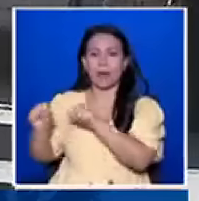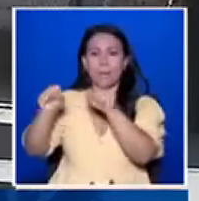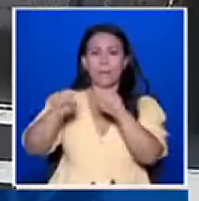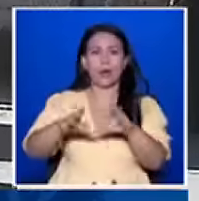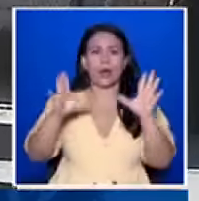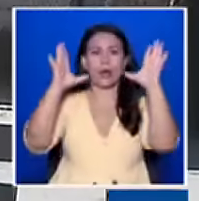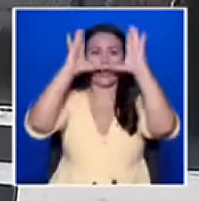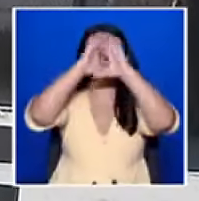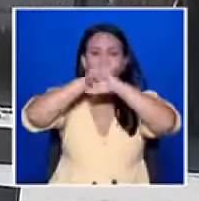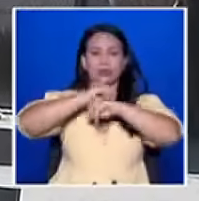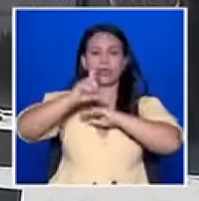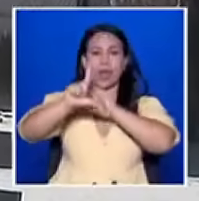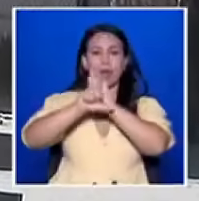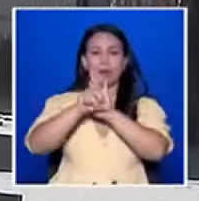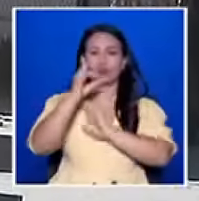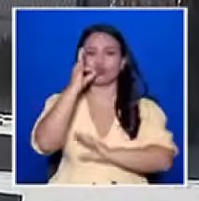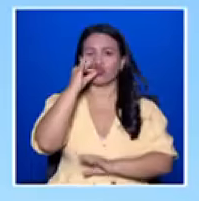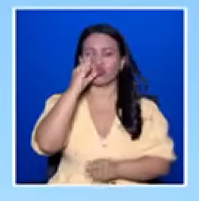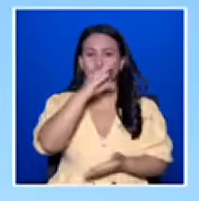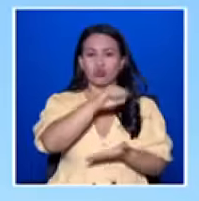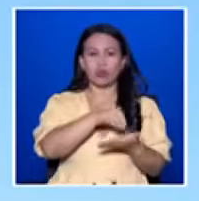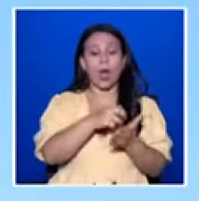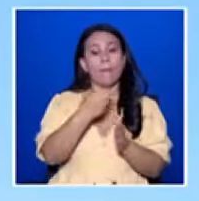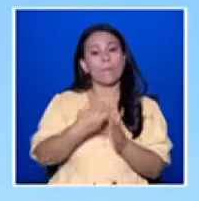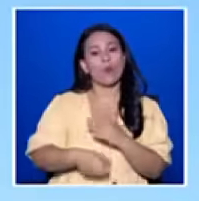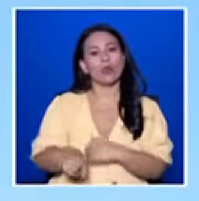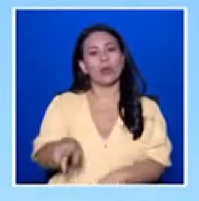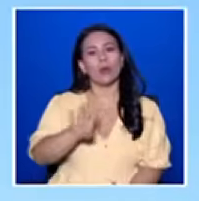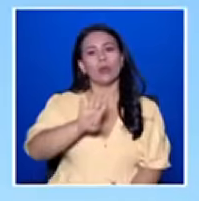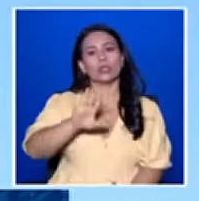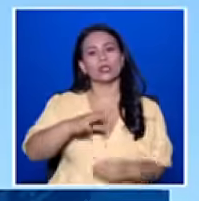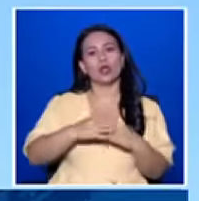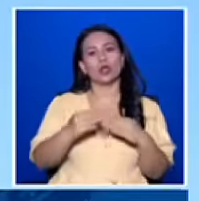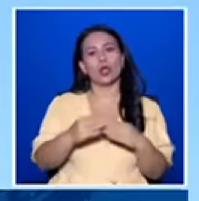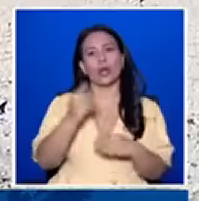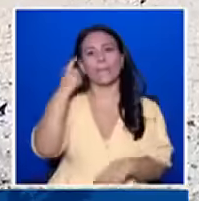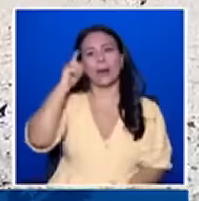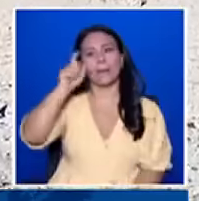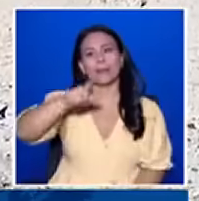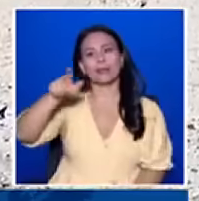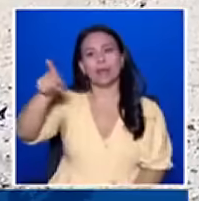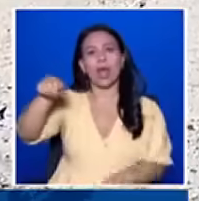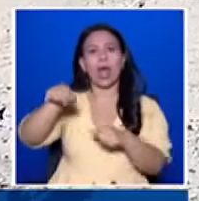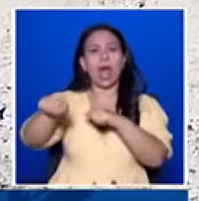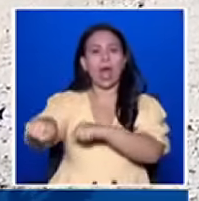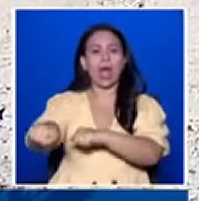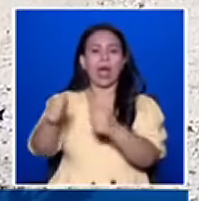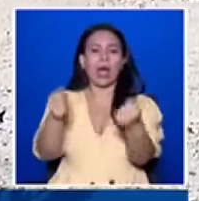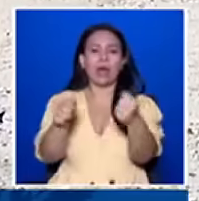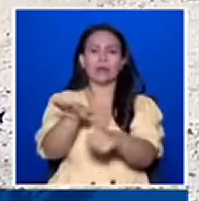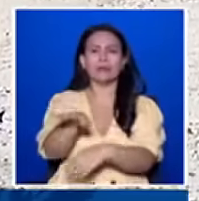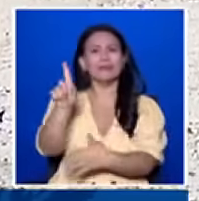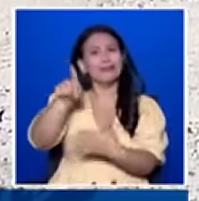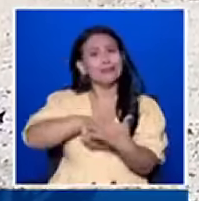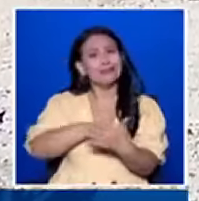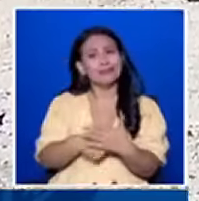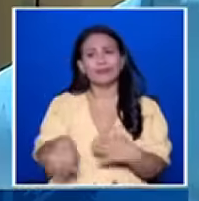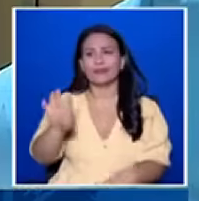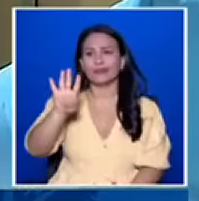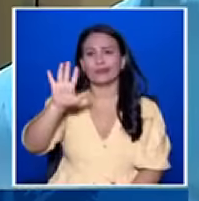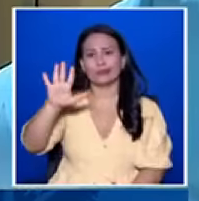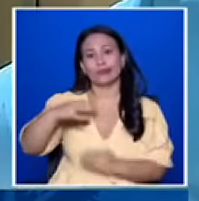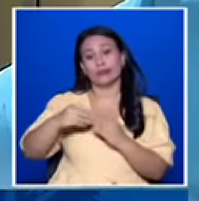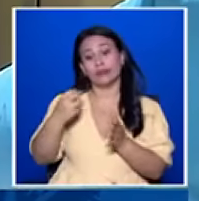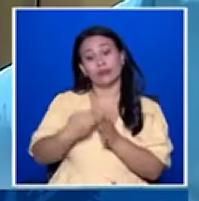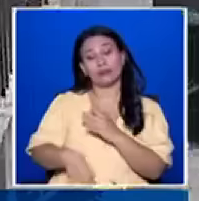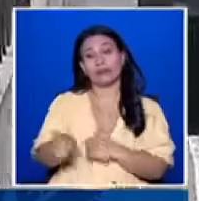noche. La ley de tránsito determina una multa de $45 para los conductores cuyos vehículos estén mal estacionados. El